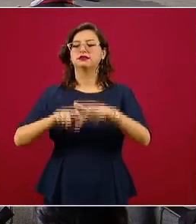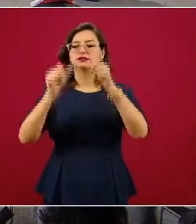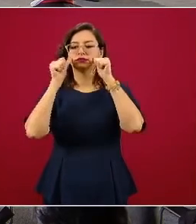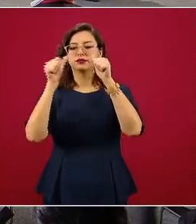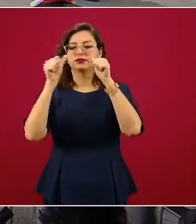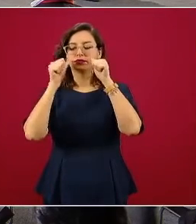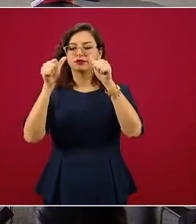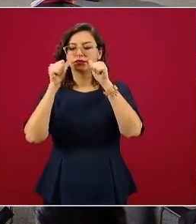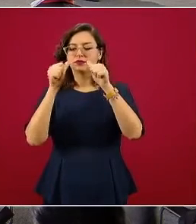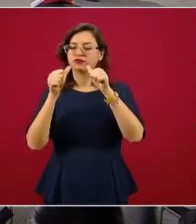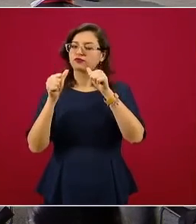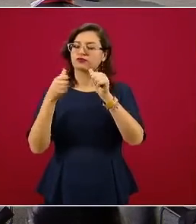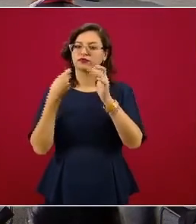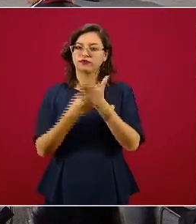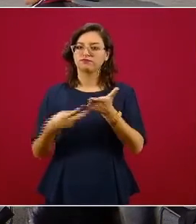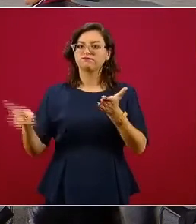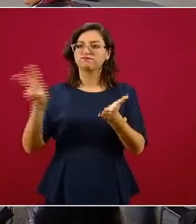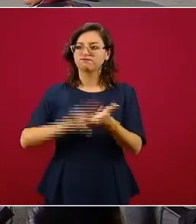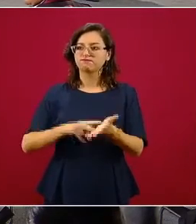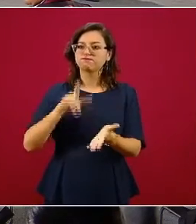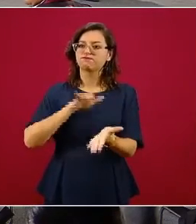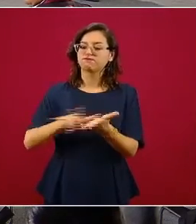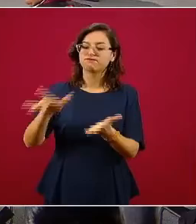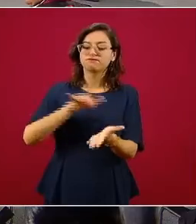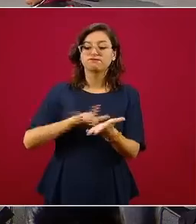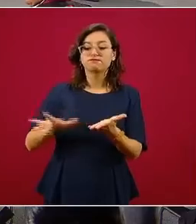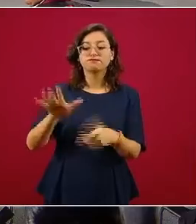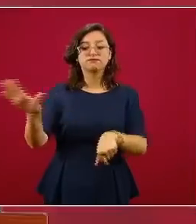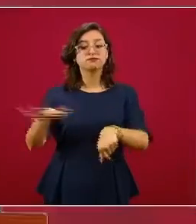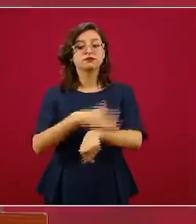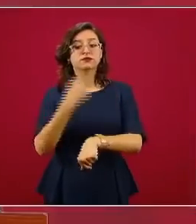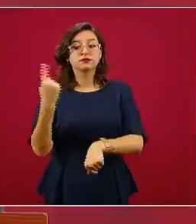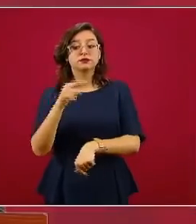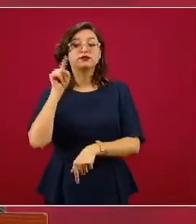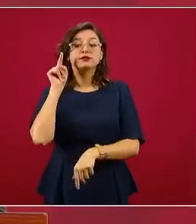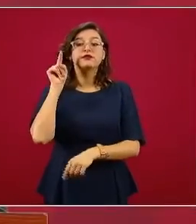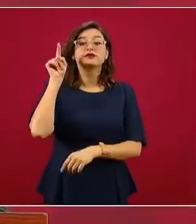Ya se está reforzando, porque teníamos